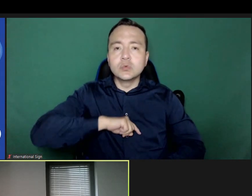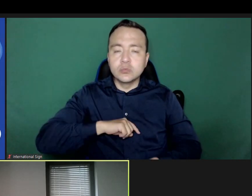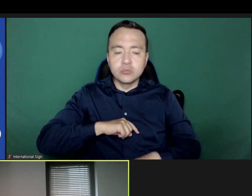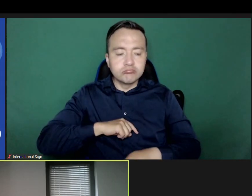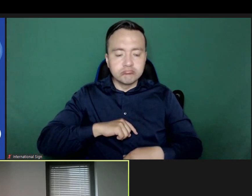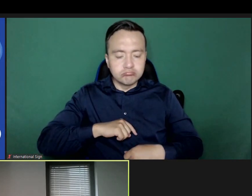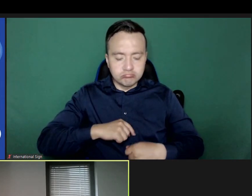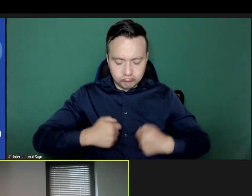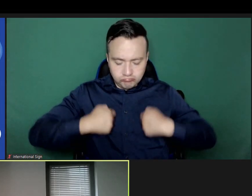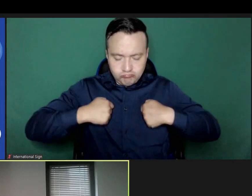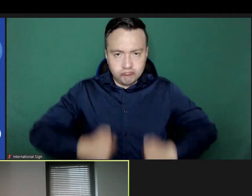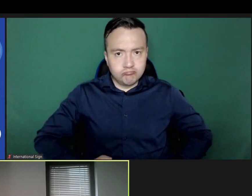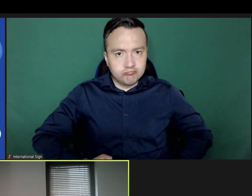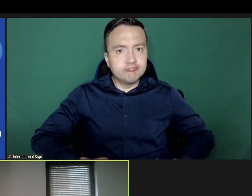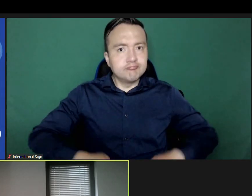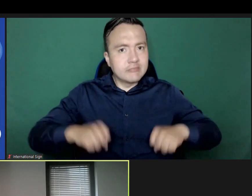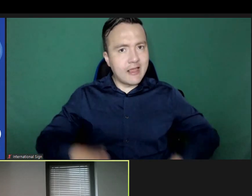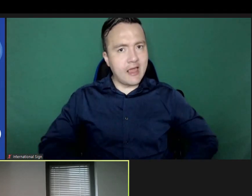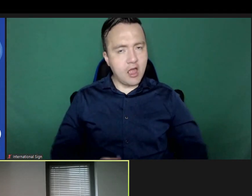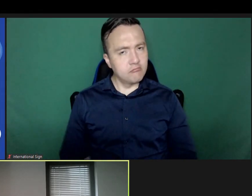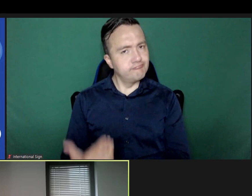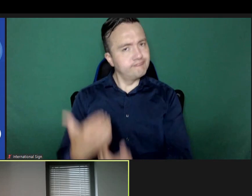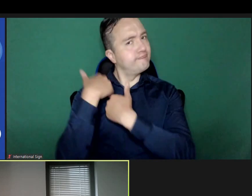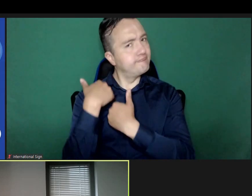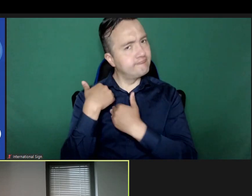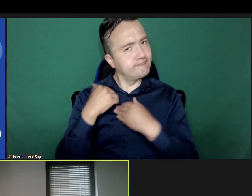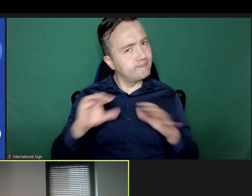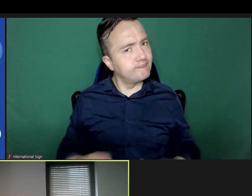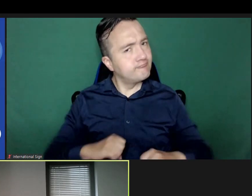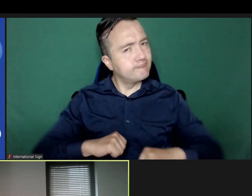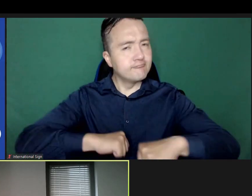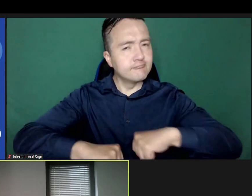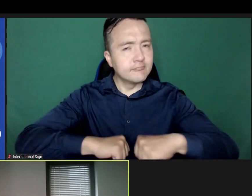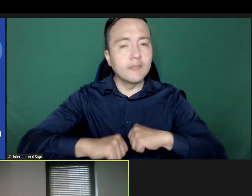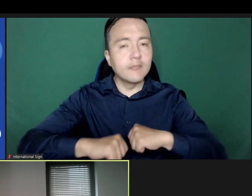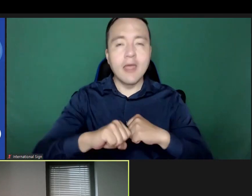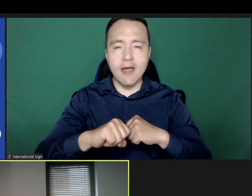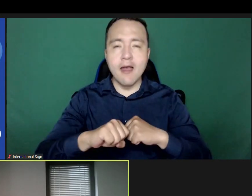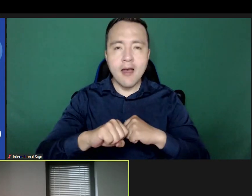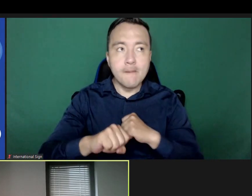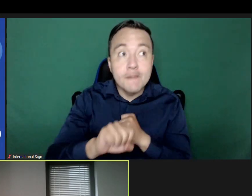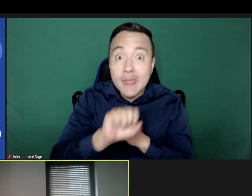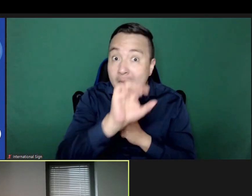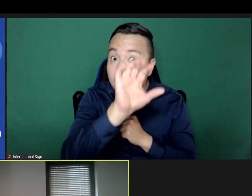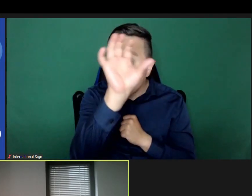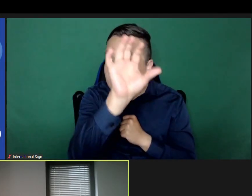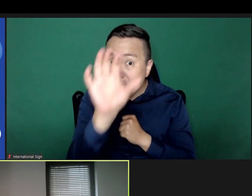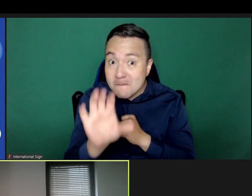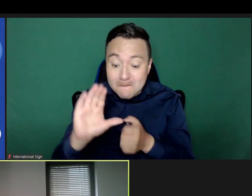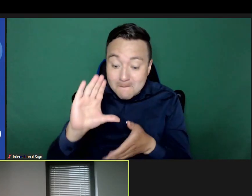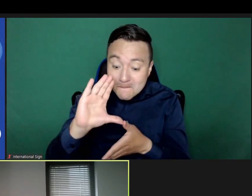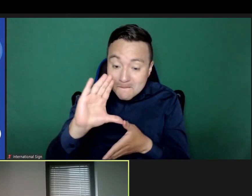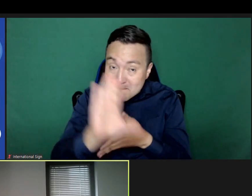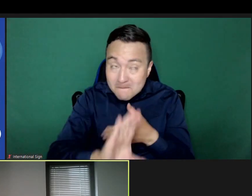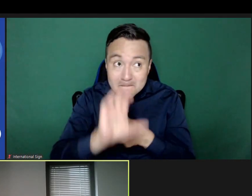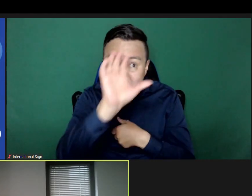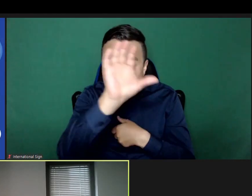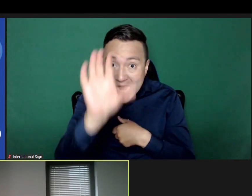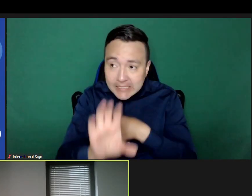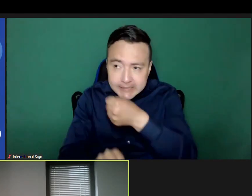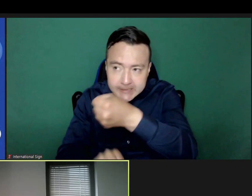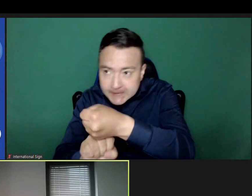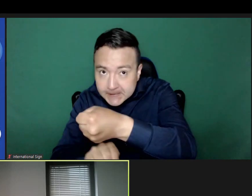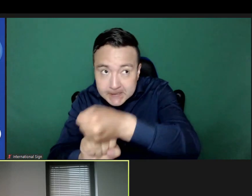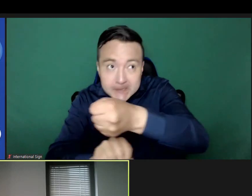Como las nuestras, es apoyar a los países a tener un proceso intencional de decisión de inversiones. Tenemos, por